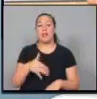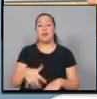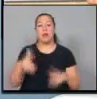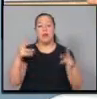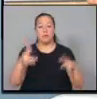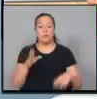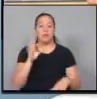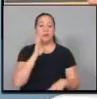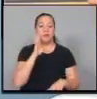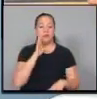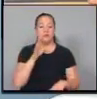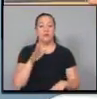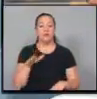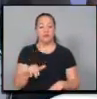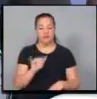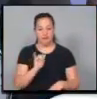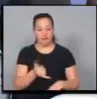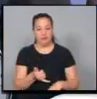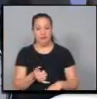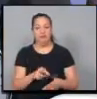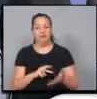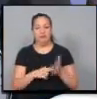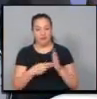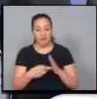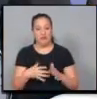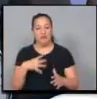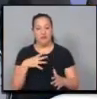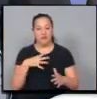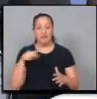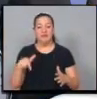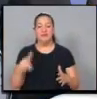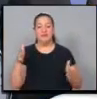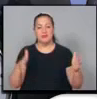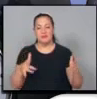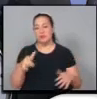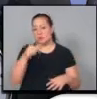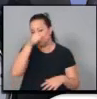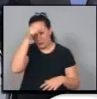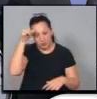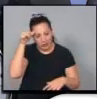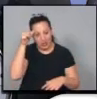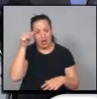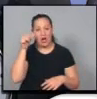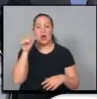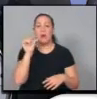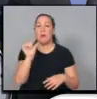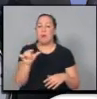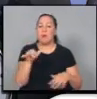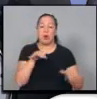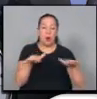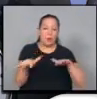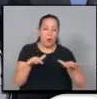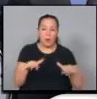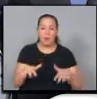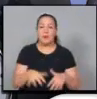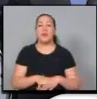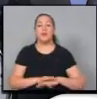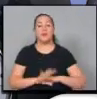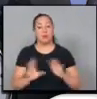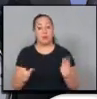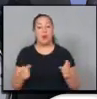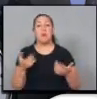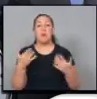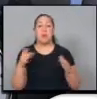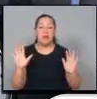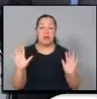de Maschwitz. Bueno, conflicto, aún en época donde no suele haber, ¿no? En verano, sí, con poco cual. Movimiento. Bueno, ahí tenés esa